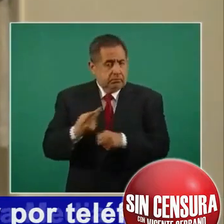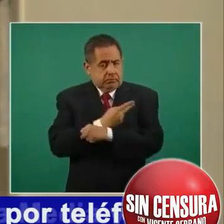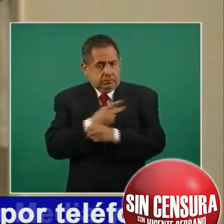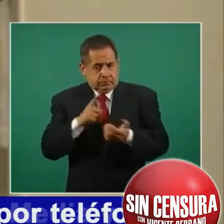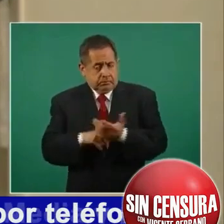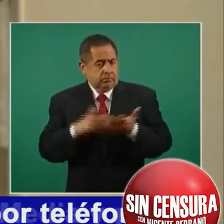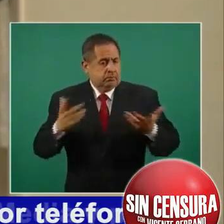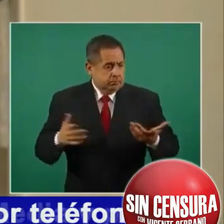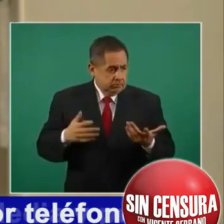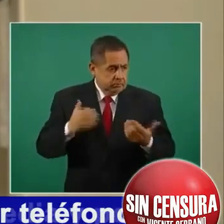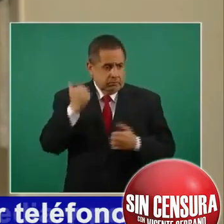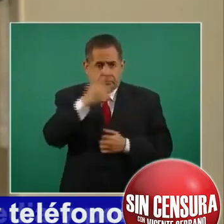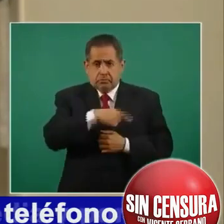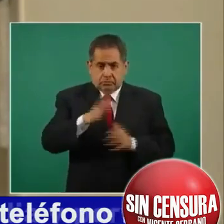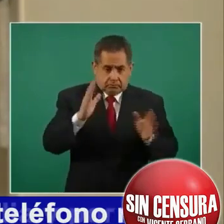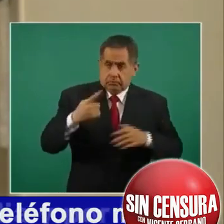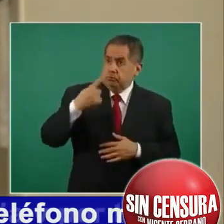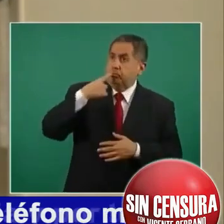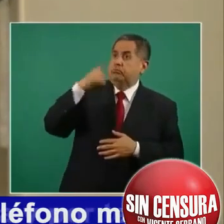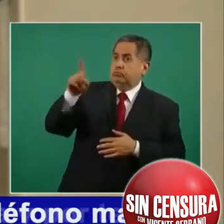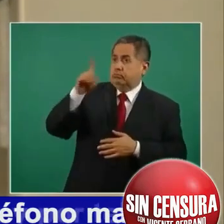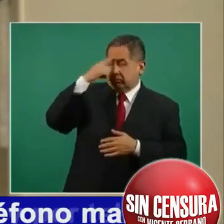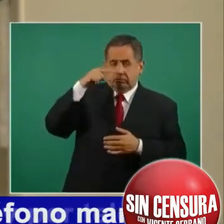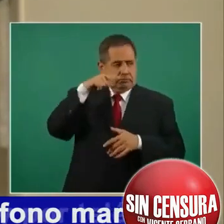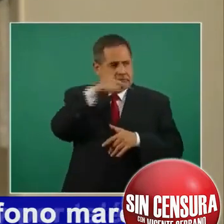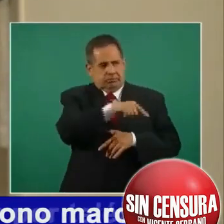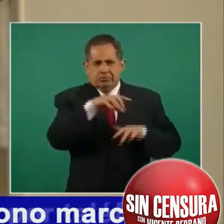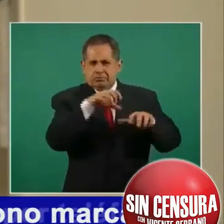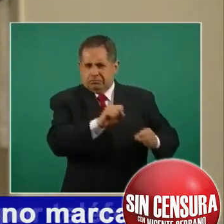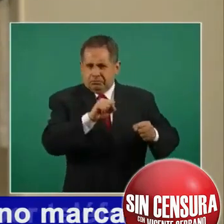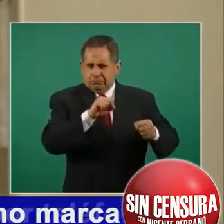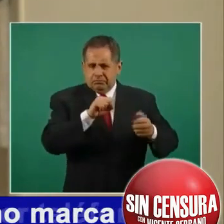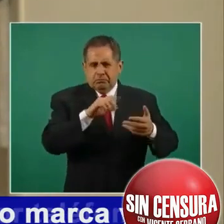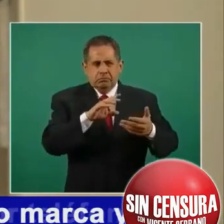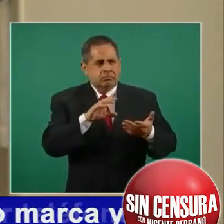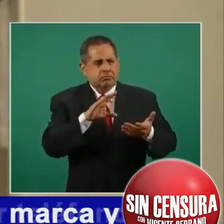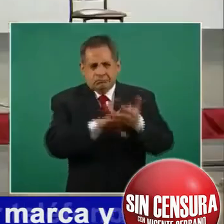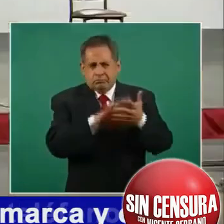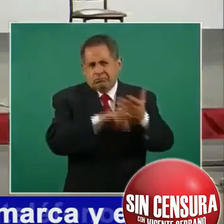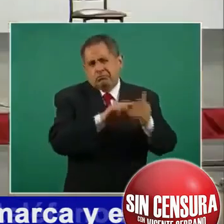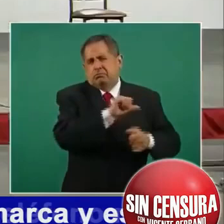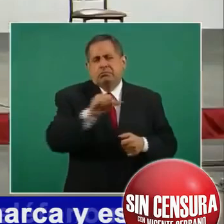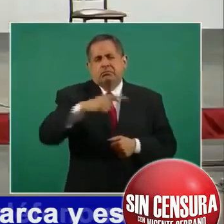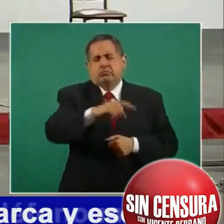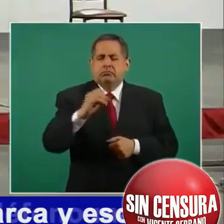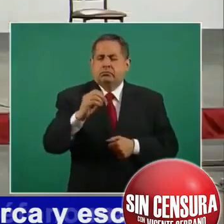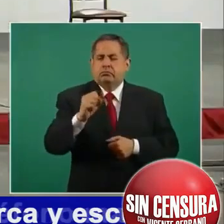investigación, si hay denuncias penales que alcancen a estos funcionarios, a Osorio Chong y a su equipo.